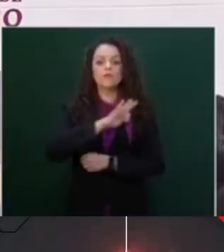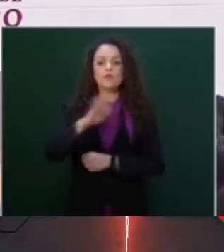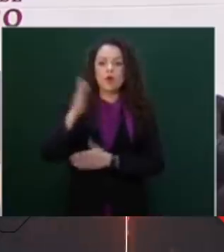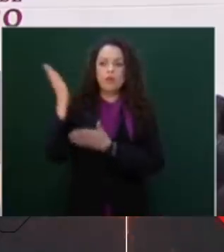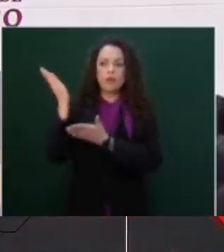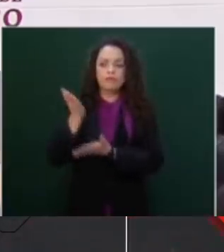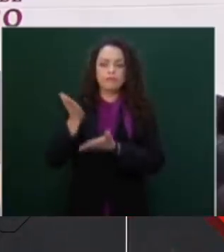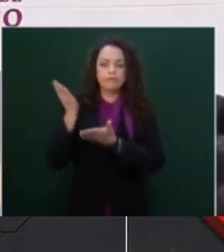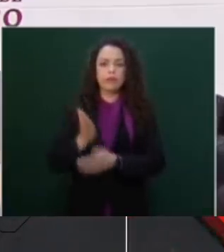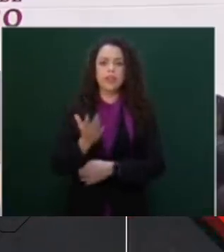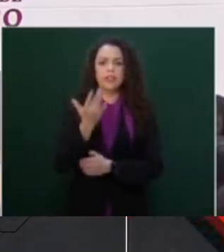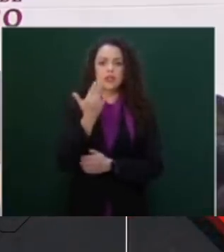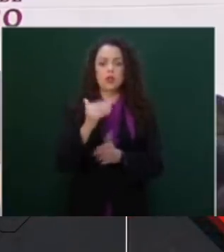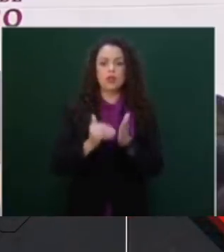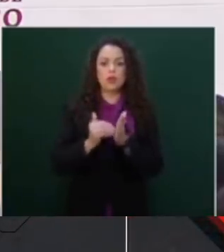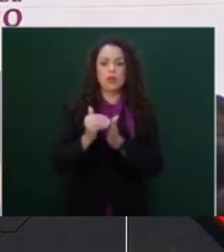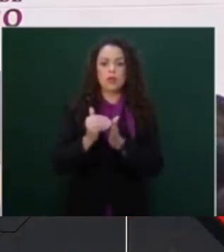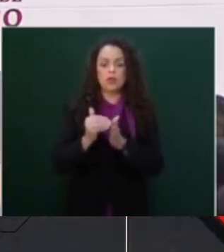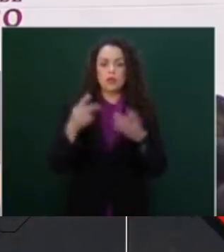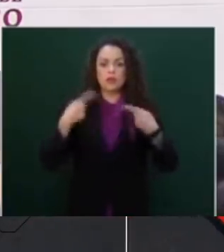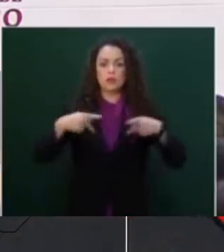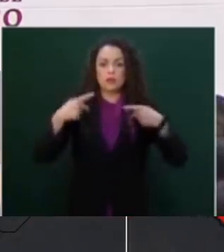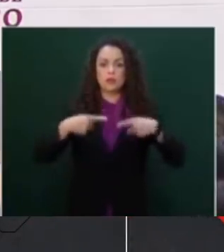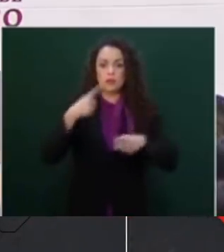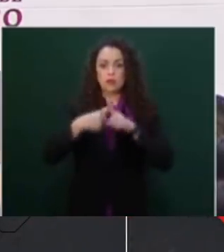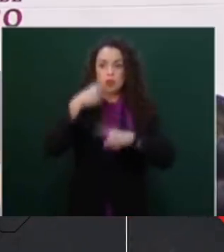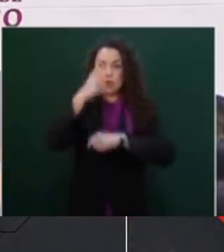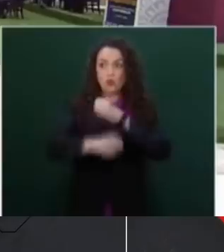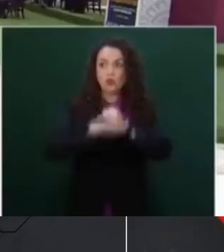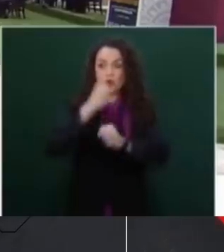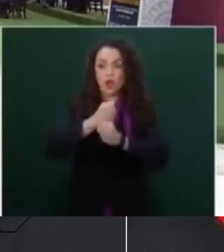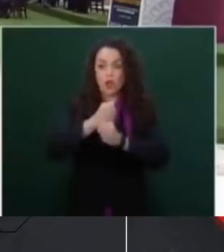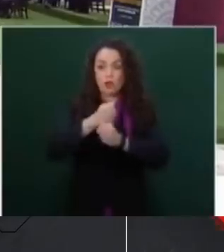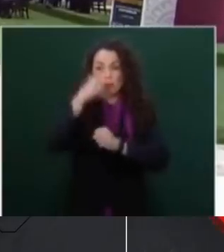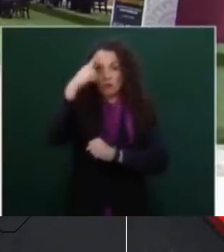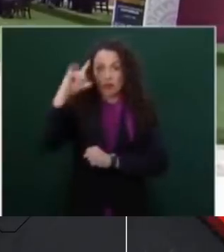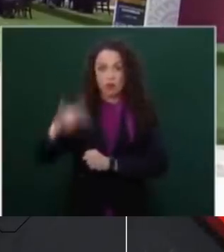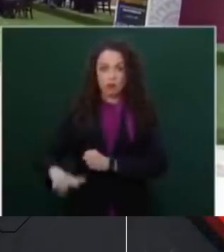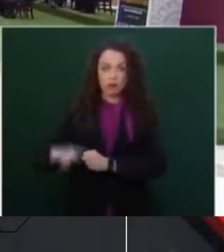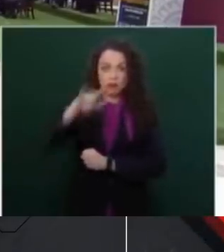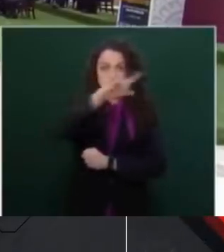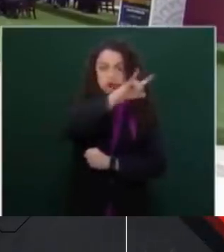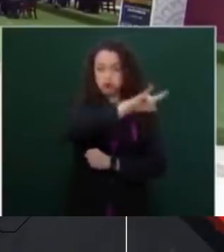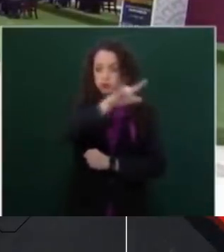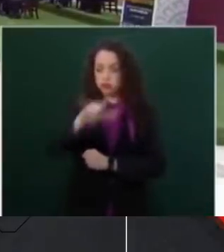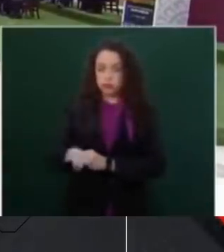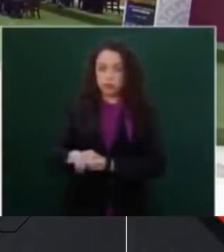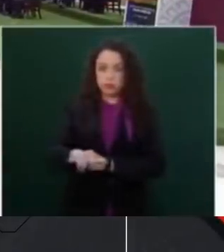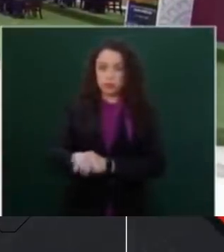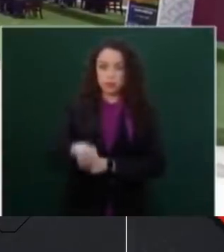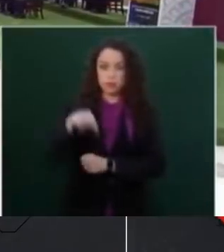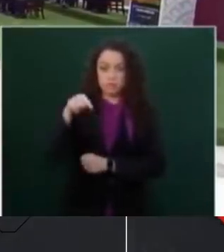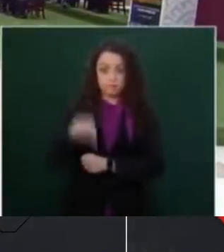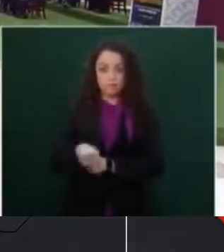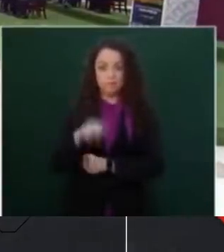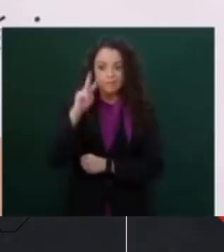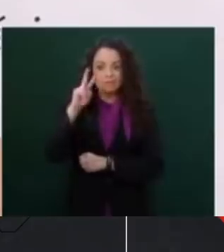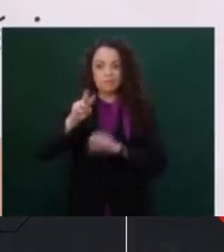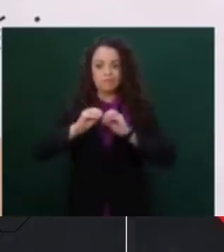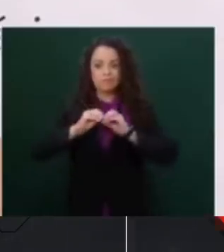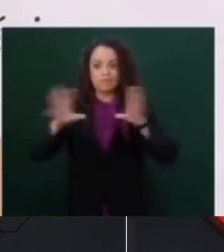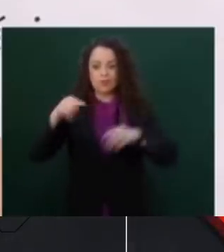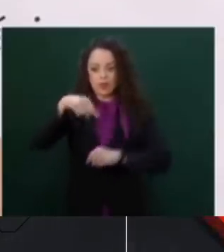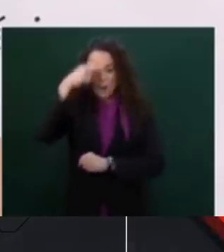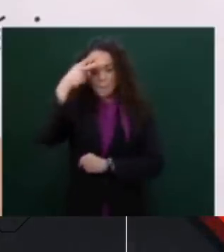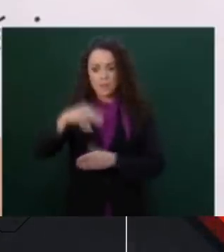recibir a más de 50 millones de pasajeros anuales. El aeropuerto reafirma la posición estratégica